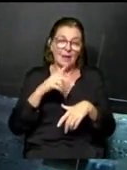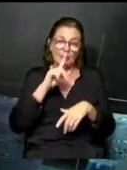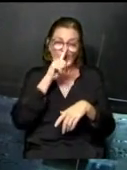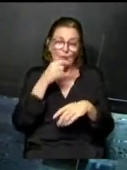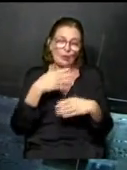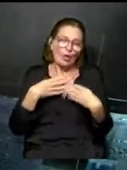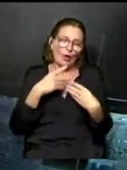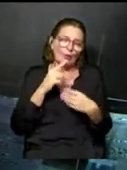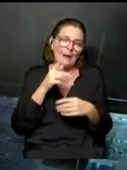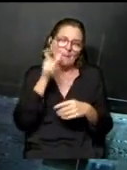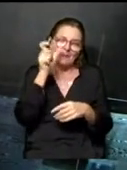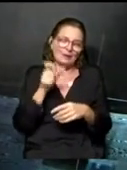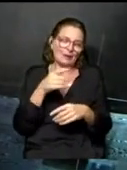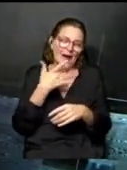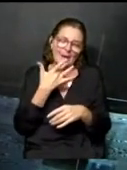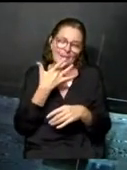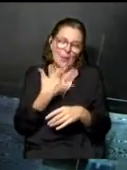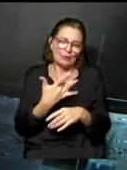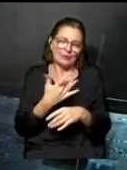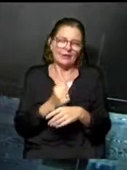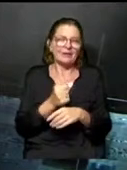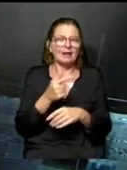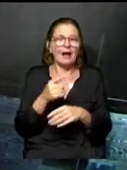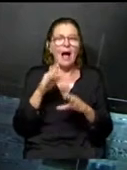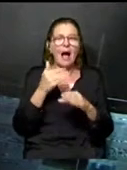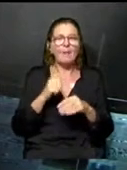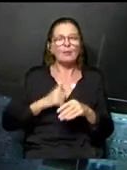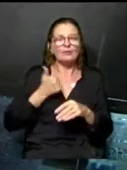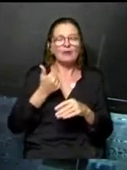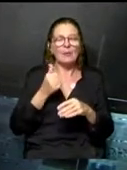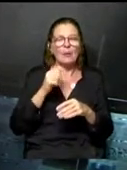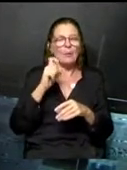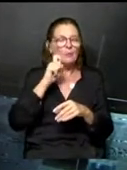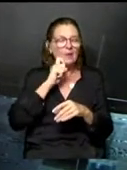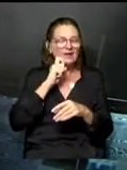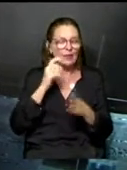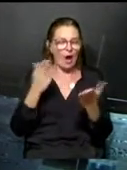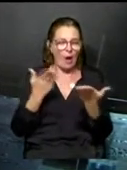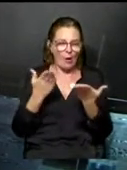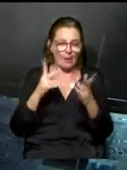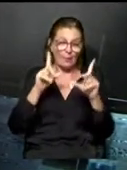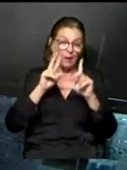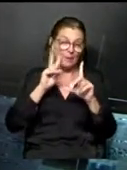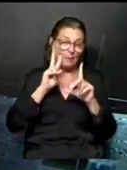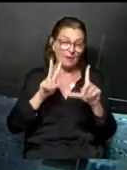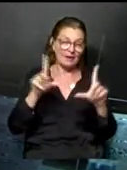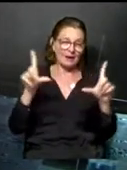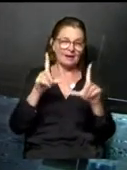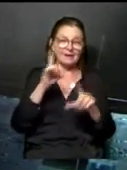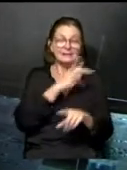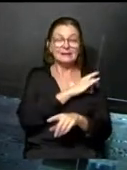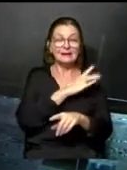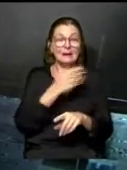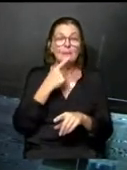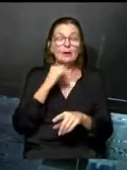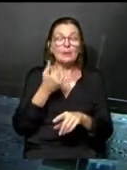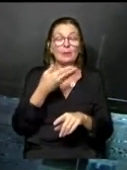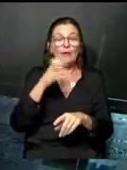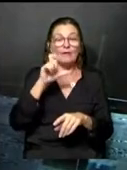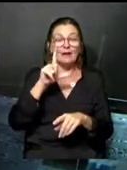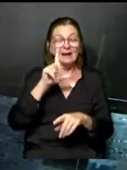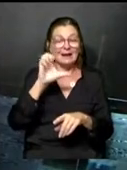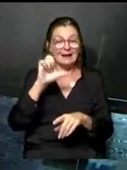no mira nuestras ediciones informativas, así que aprovechamos a mandarle un beso grande en este momento. Bueno, en Chile, por ejemplo, Belela tuvo un